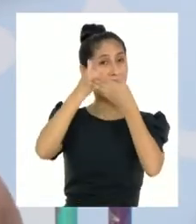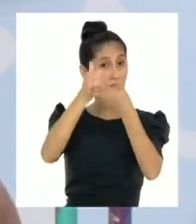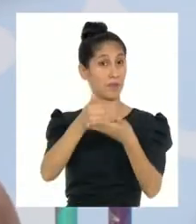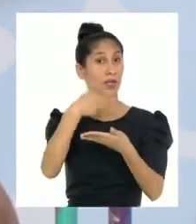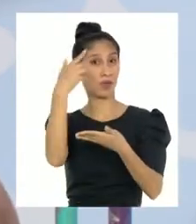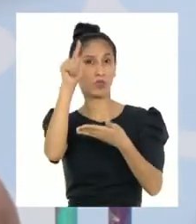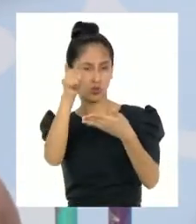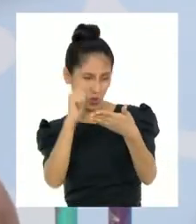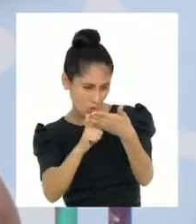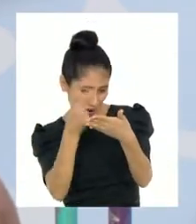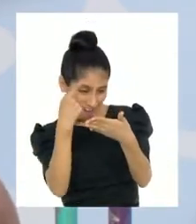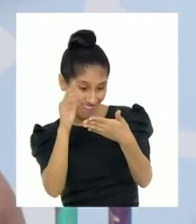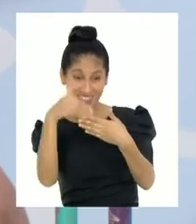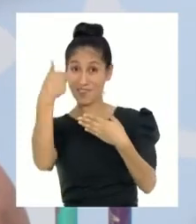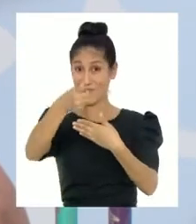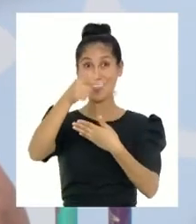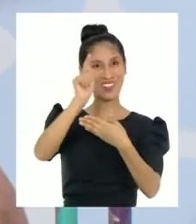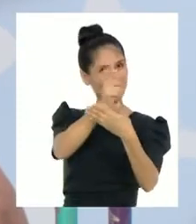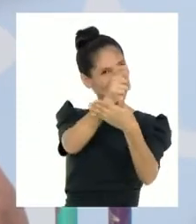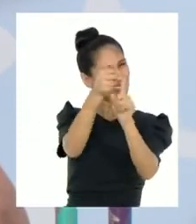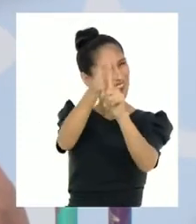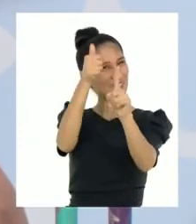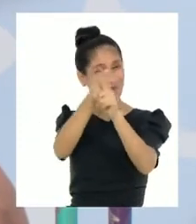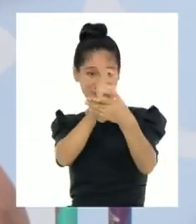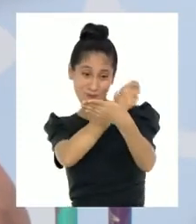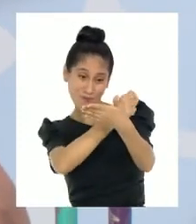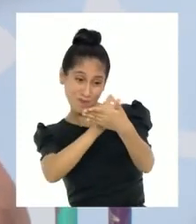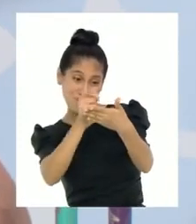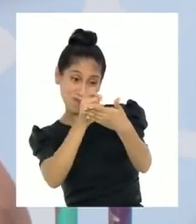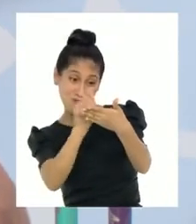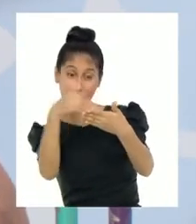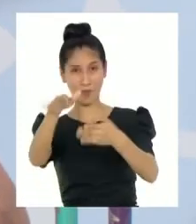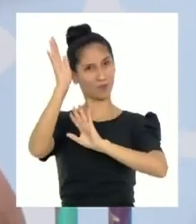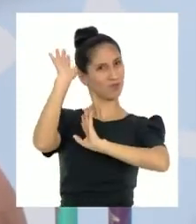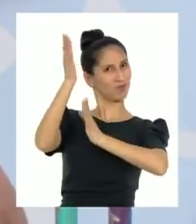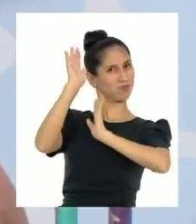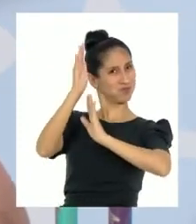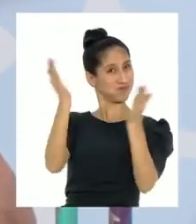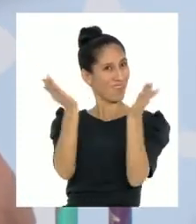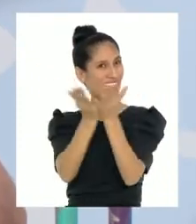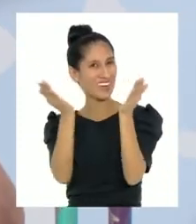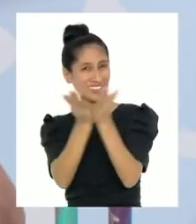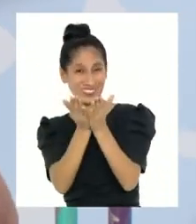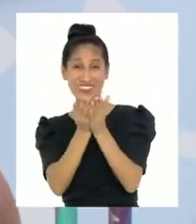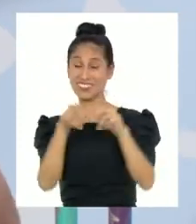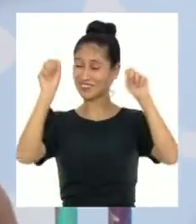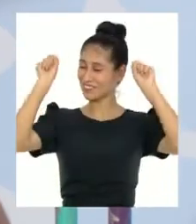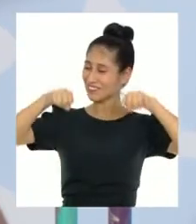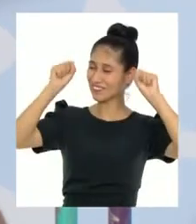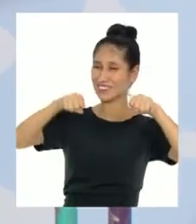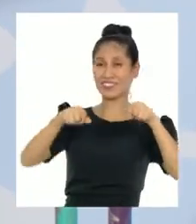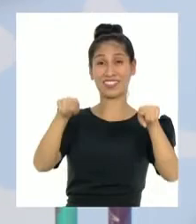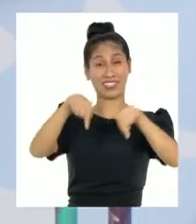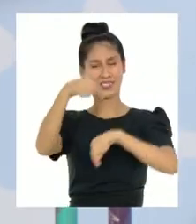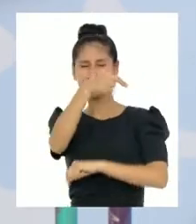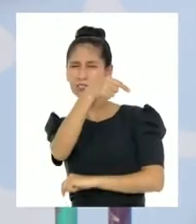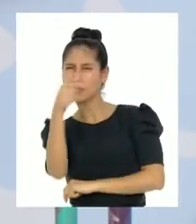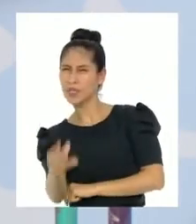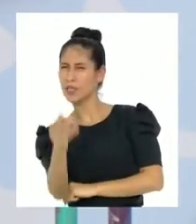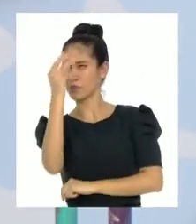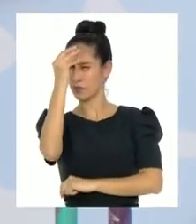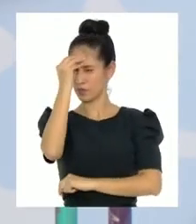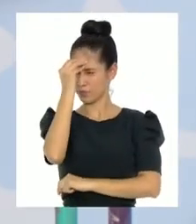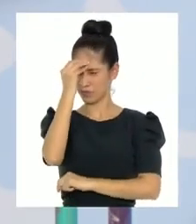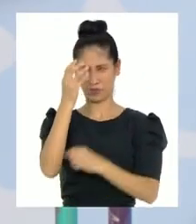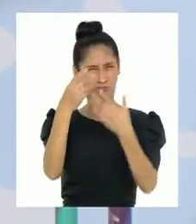que construyan su discurso para promover la participación ciudadana en la escuela y la comunidad. ¡Sí! esta semana hemos aprendido